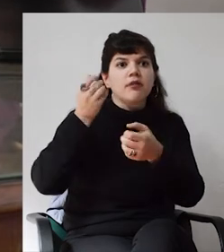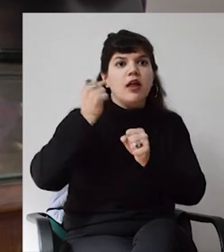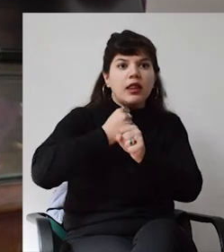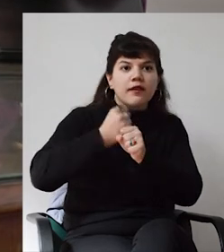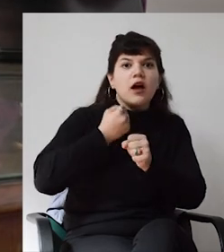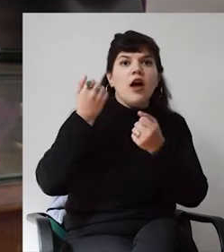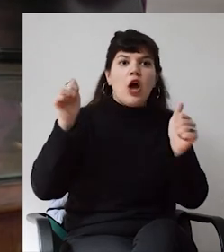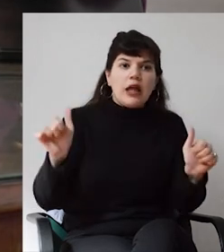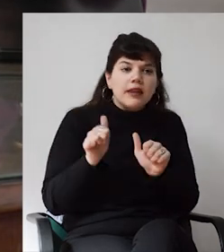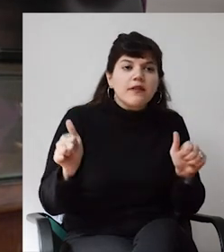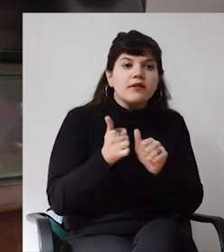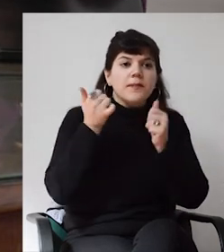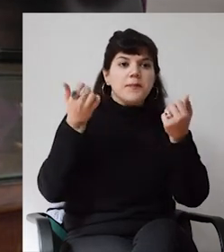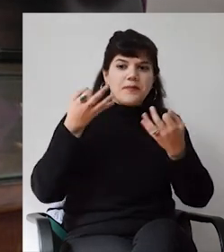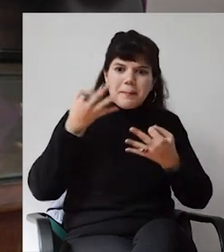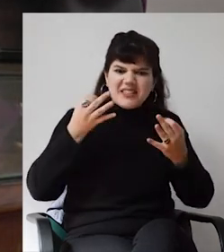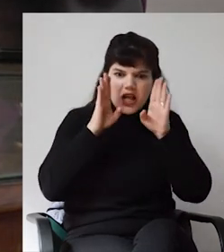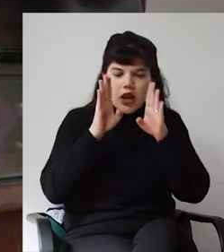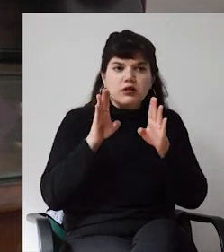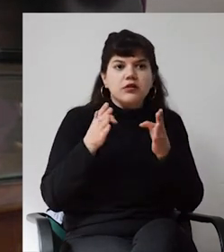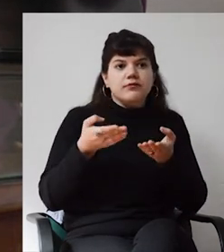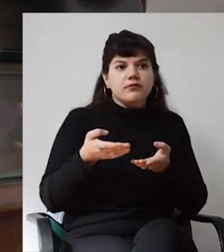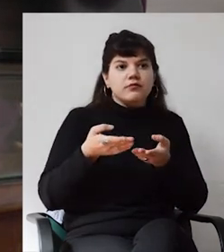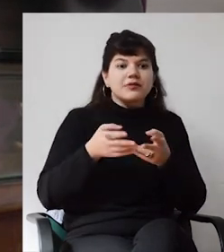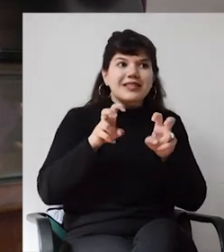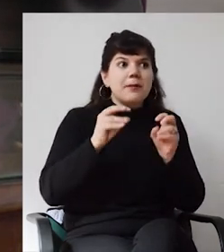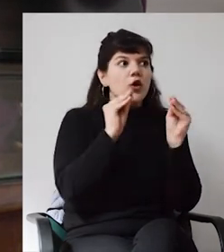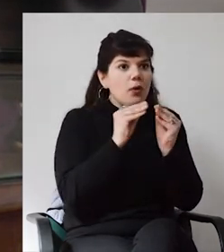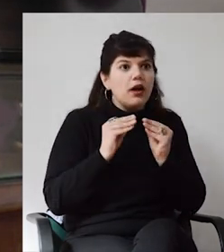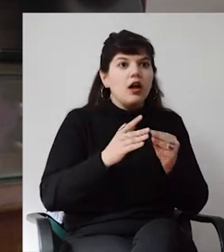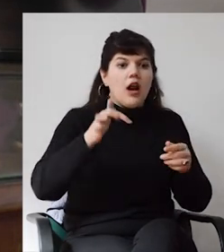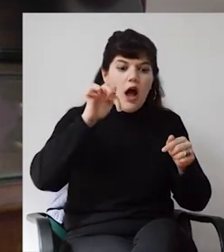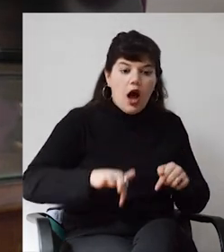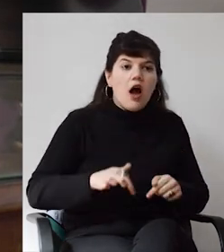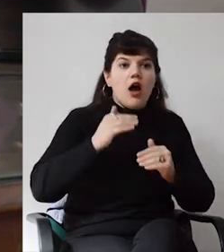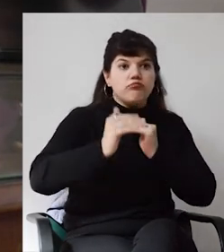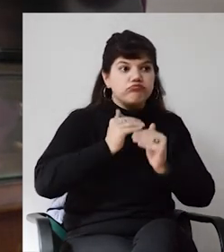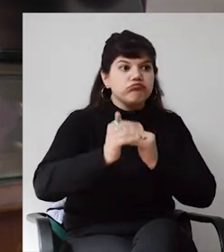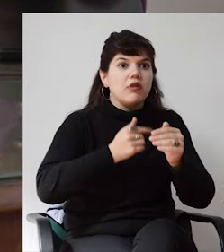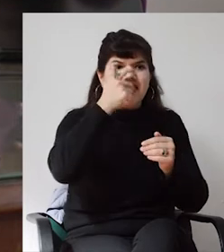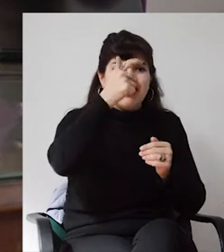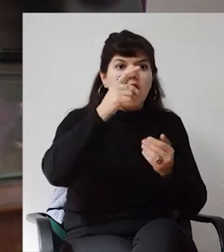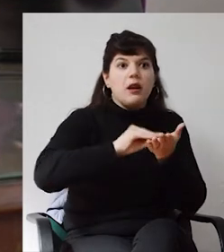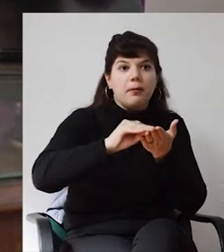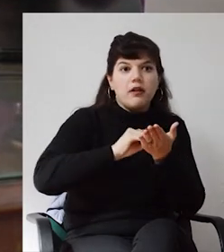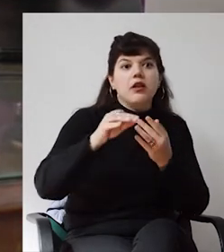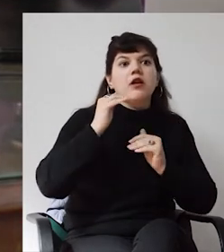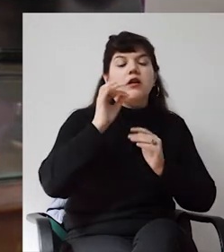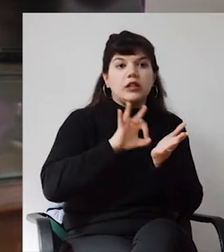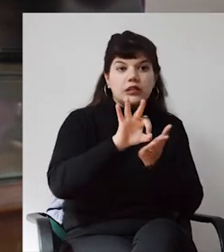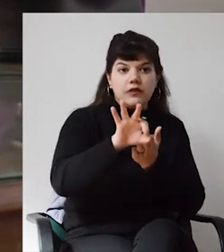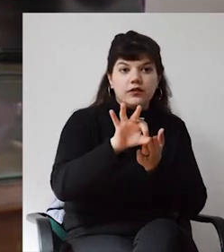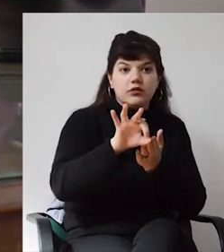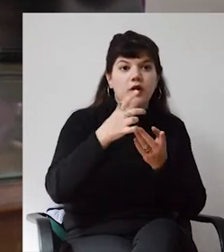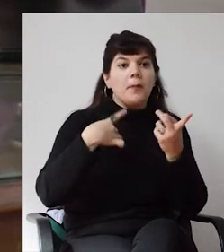las tareas y de las actividades y de la especialización de las compañeras y compañeros que llevan adelante las tareas